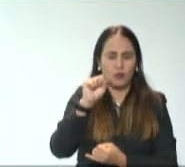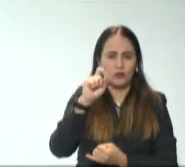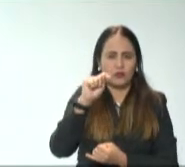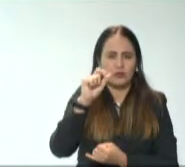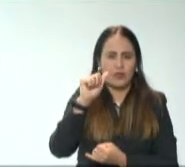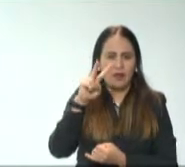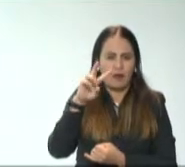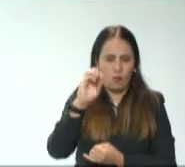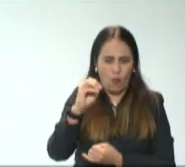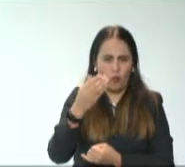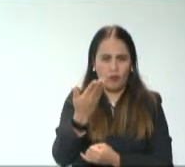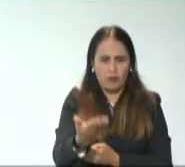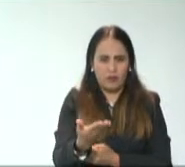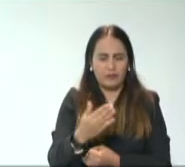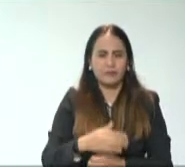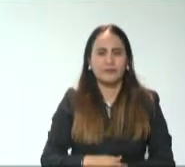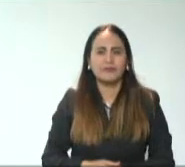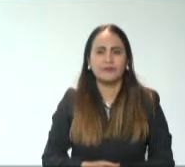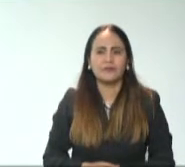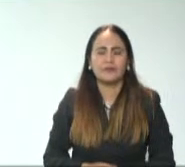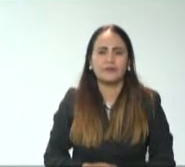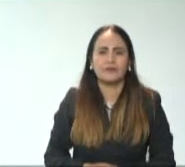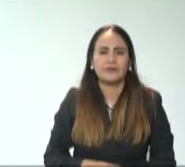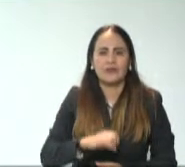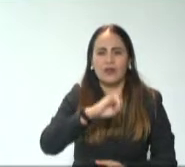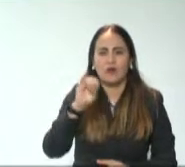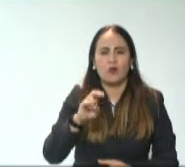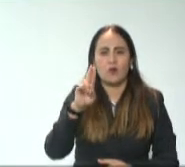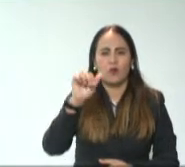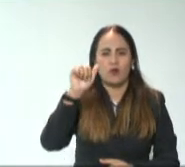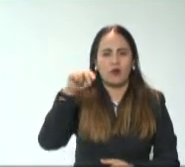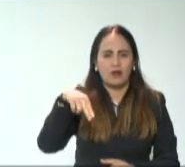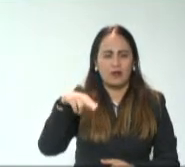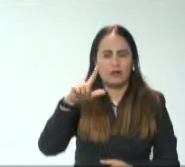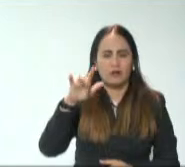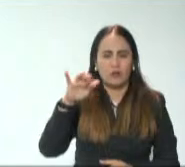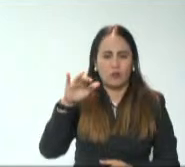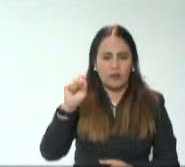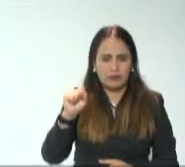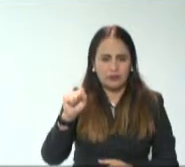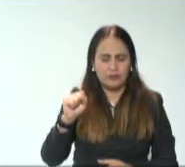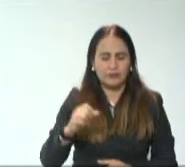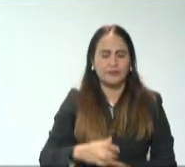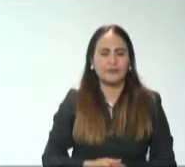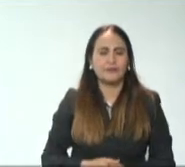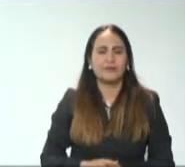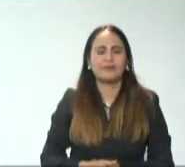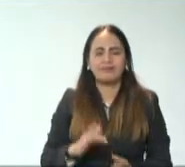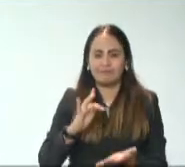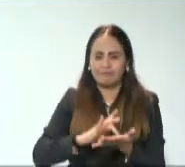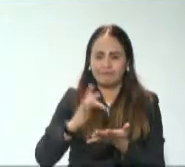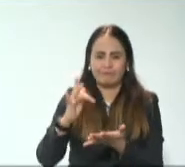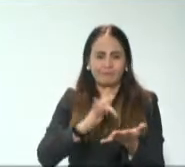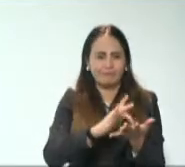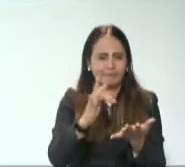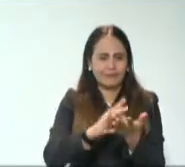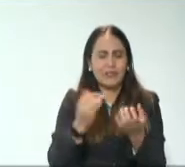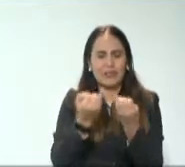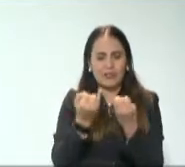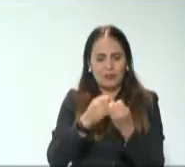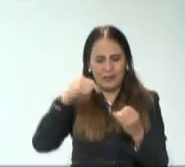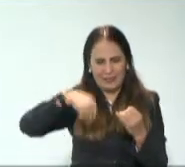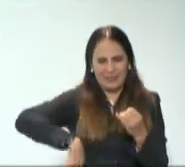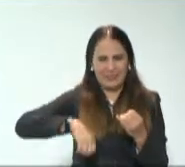Rodríguez de amit y Juan Luis González Alcántara Y carranca muchísimas gracias a los comisionados del